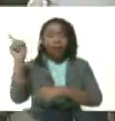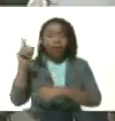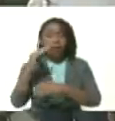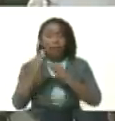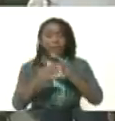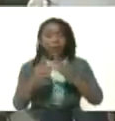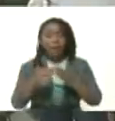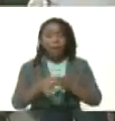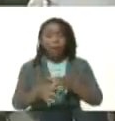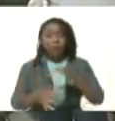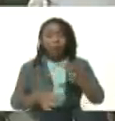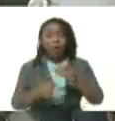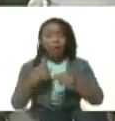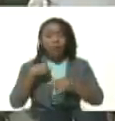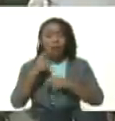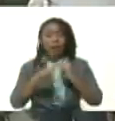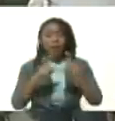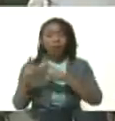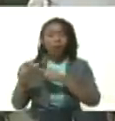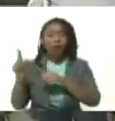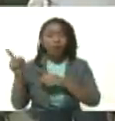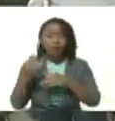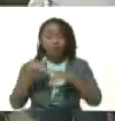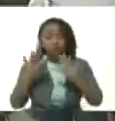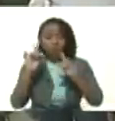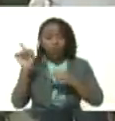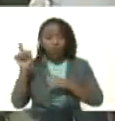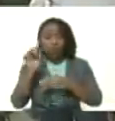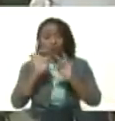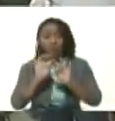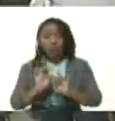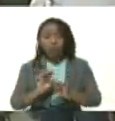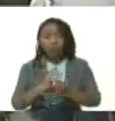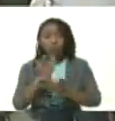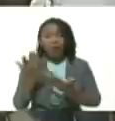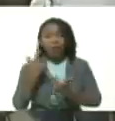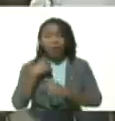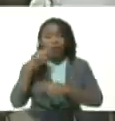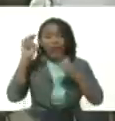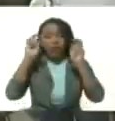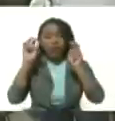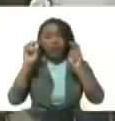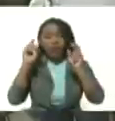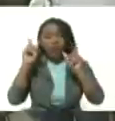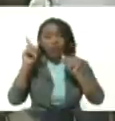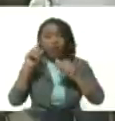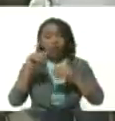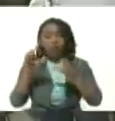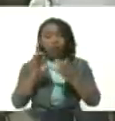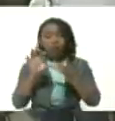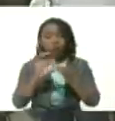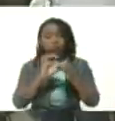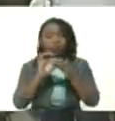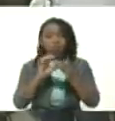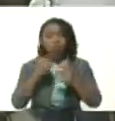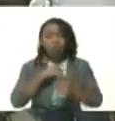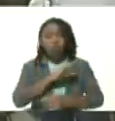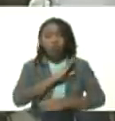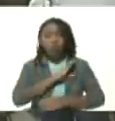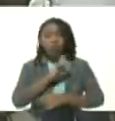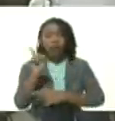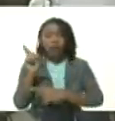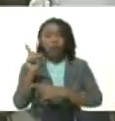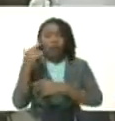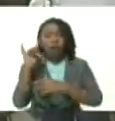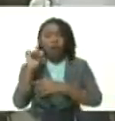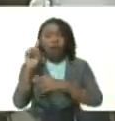envase producido en el laboratorio, por supuesto, hasta la fórmula. Es un antiparasitario de unidosis, aquí lo tenemos distribuido